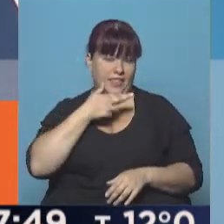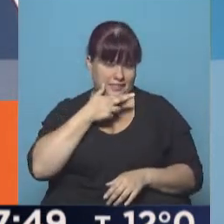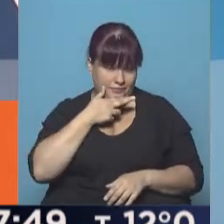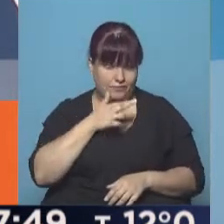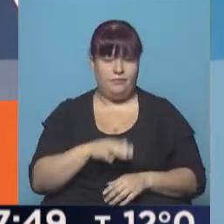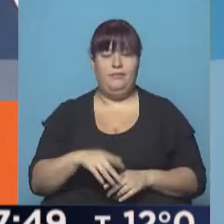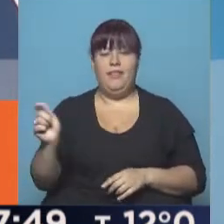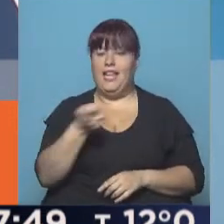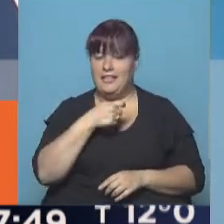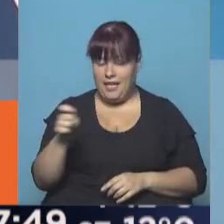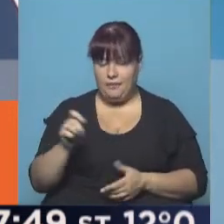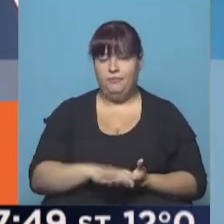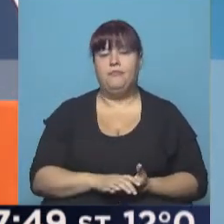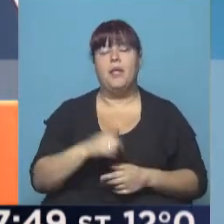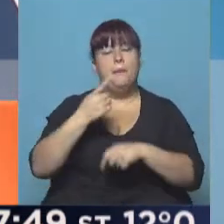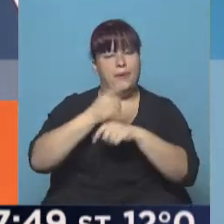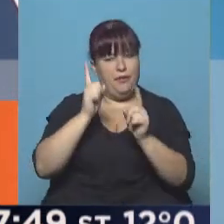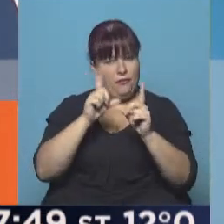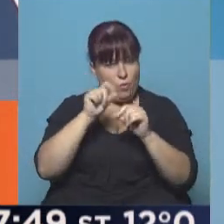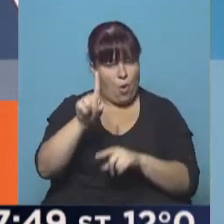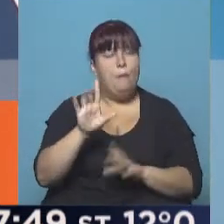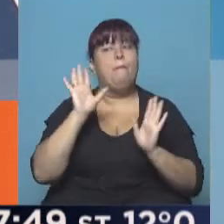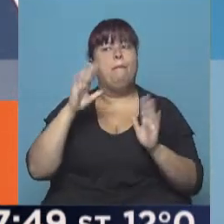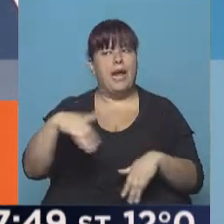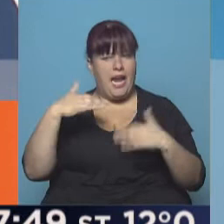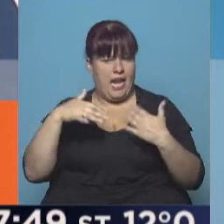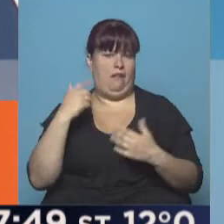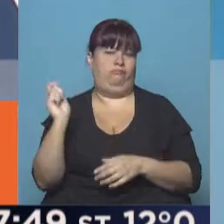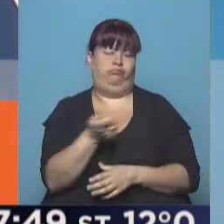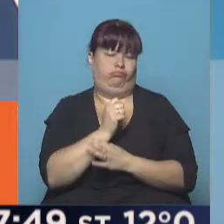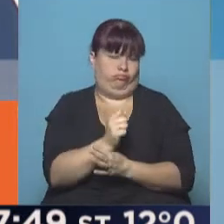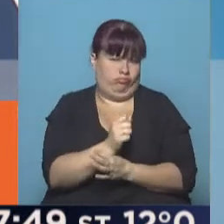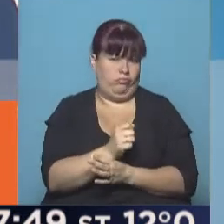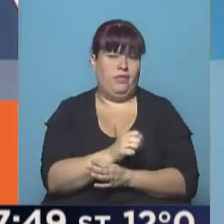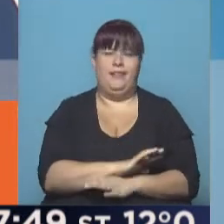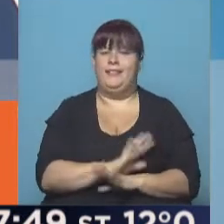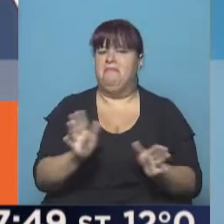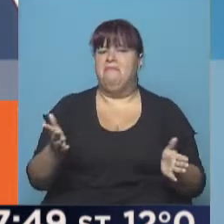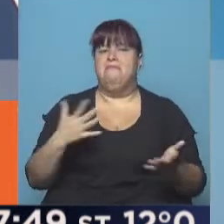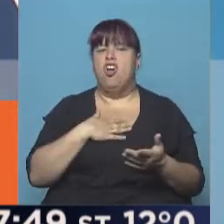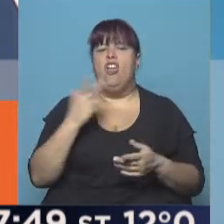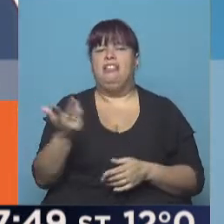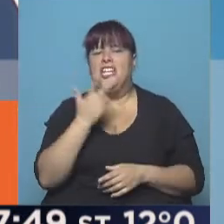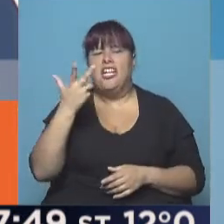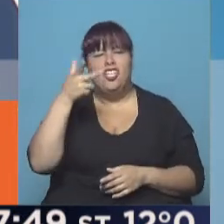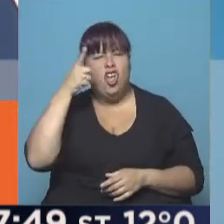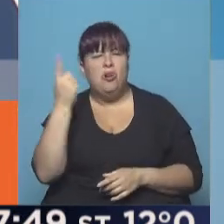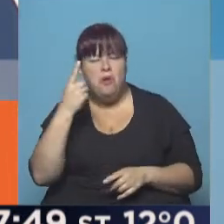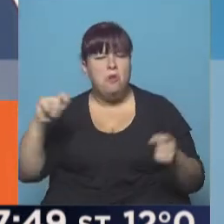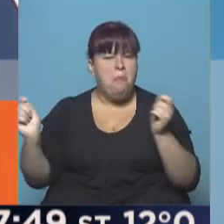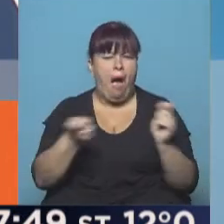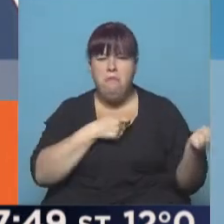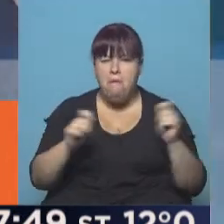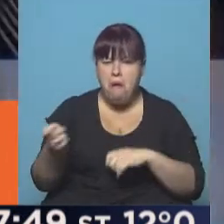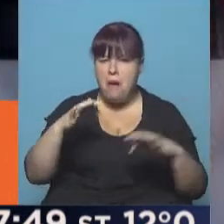del circuito de tenis. Mantiene en primer lugar, pero además un altísimo nivel de tenis. Para nada se sintieron las 3 horas 38 minutos que había